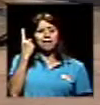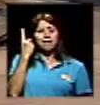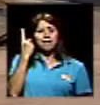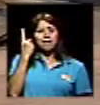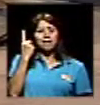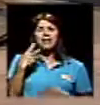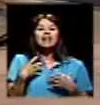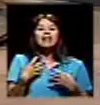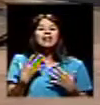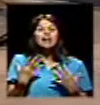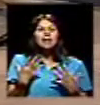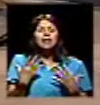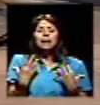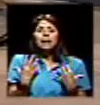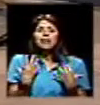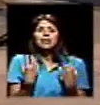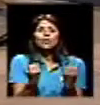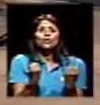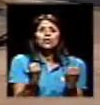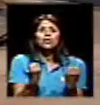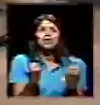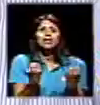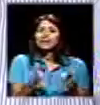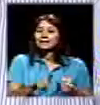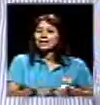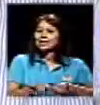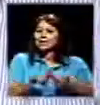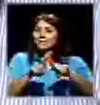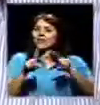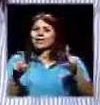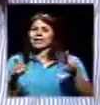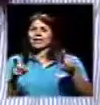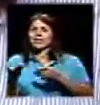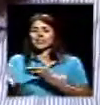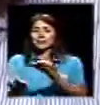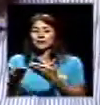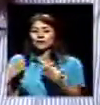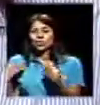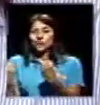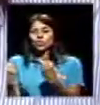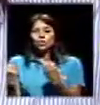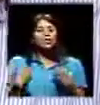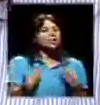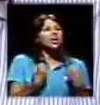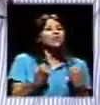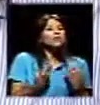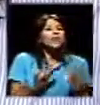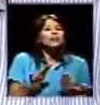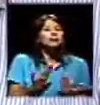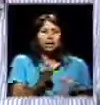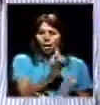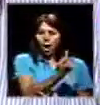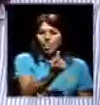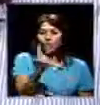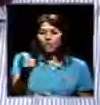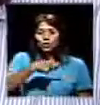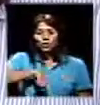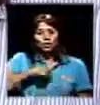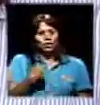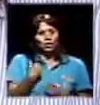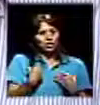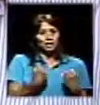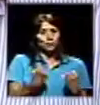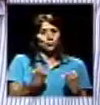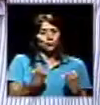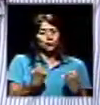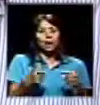la salud es diferente a los servicios de salud. La salud es lo que cada uno de nosotros tiene. Y además es una percepción.